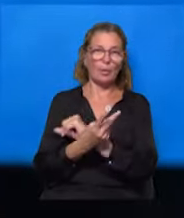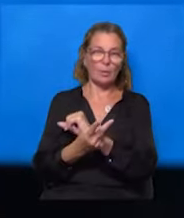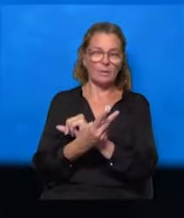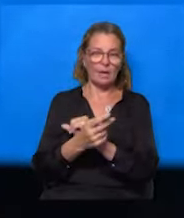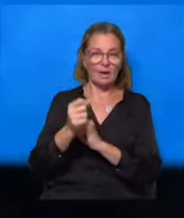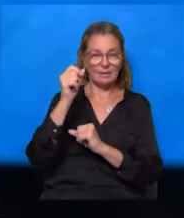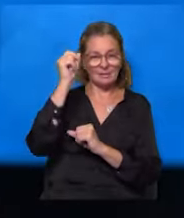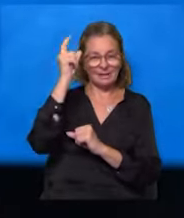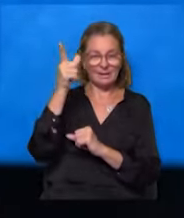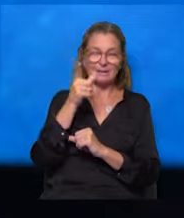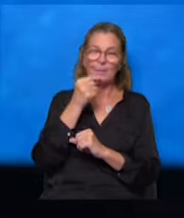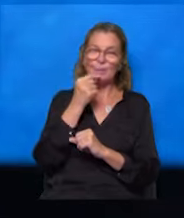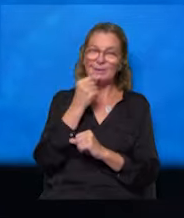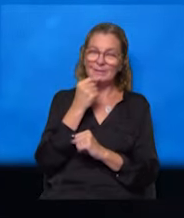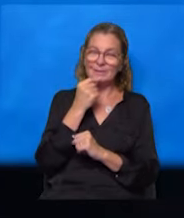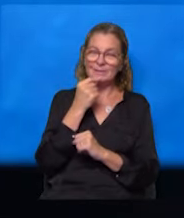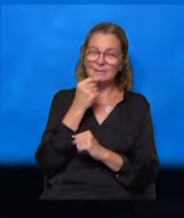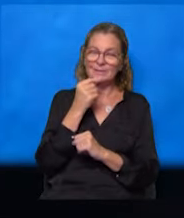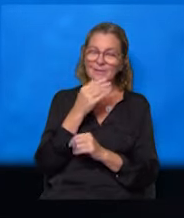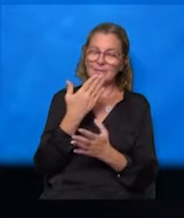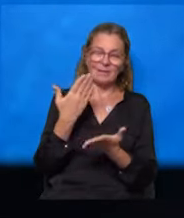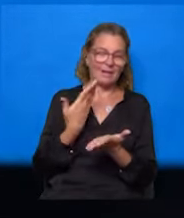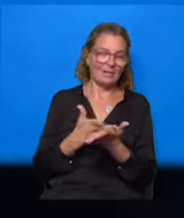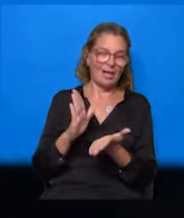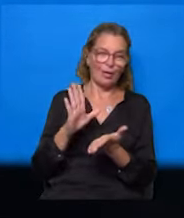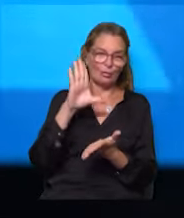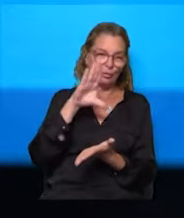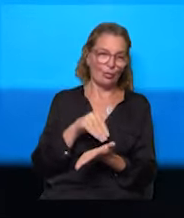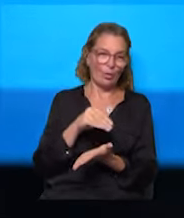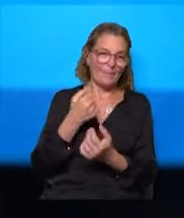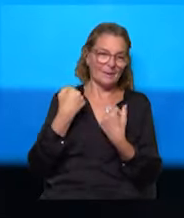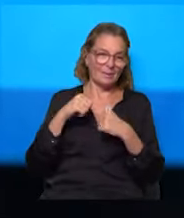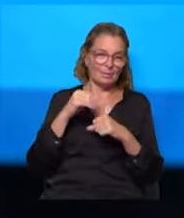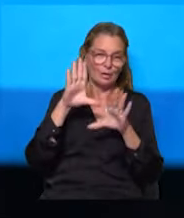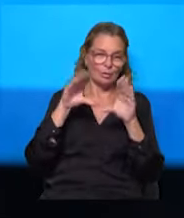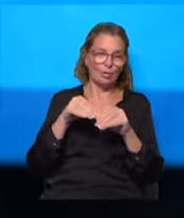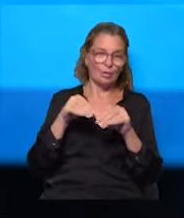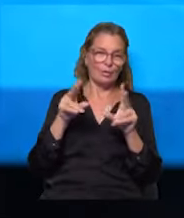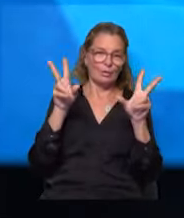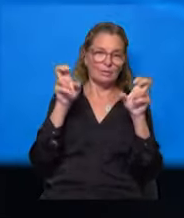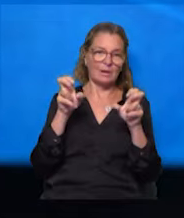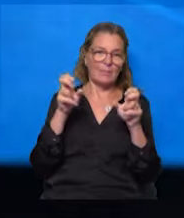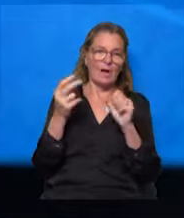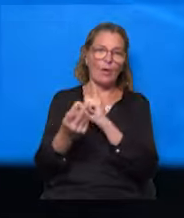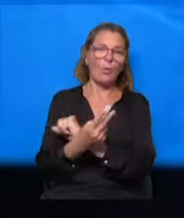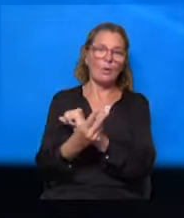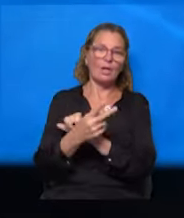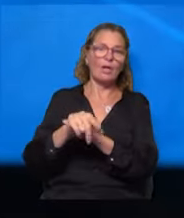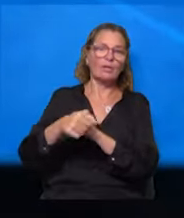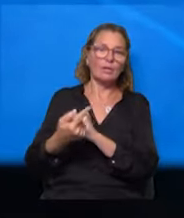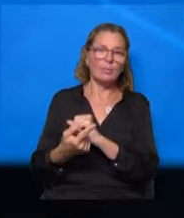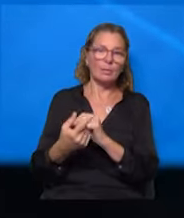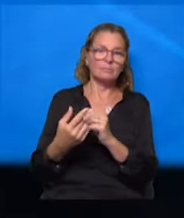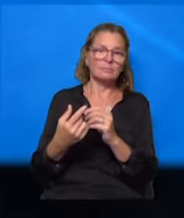la inteligencia policial se ignoró por completo prácticamente los temas de la rehabilitación se